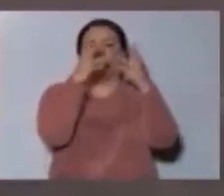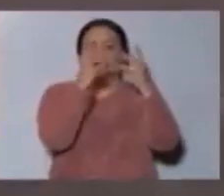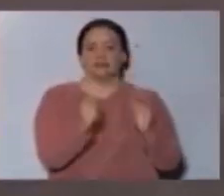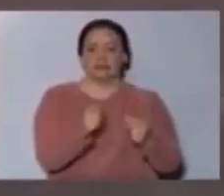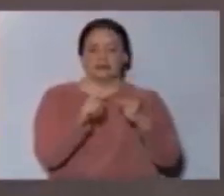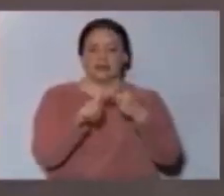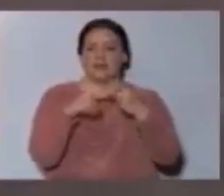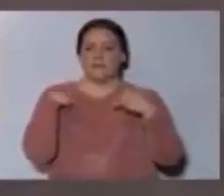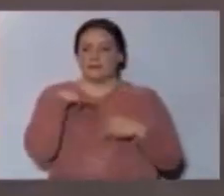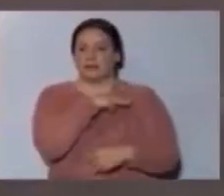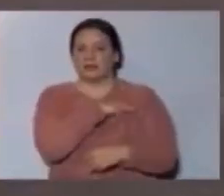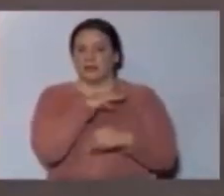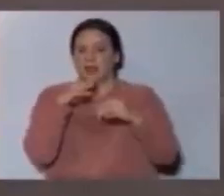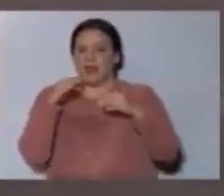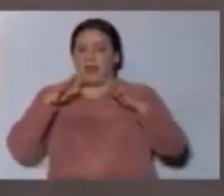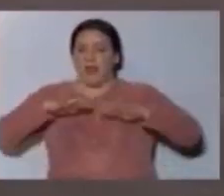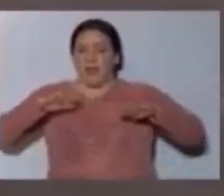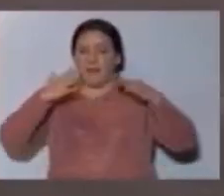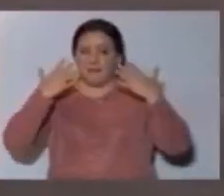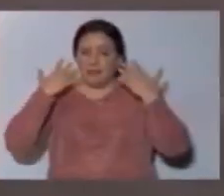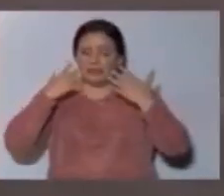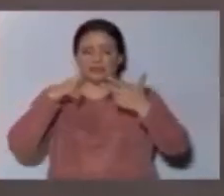Ambiente y a la misma presidencia.